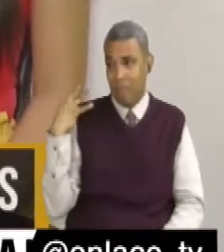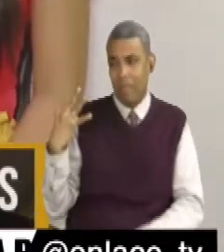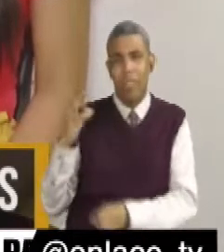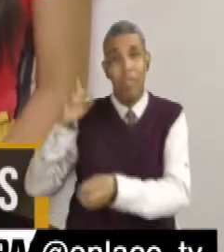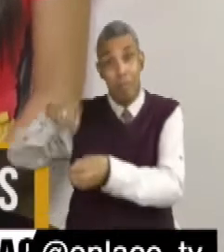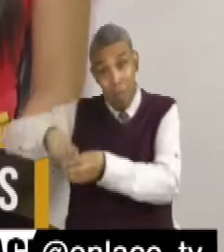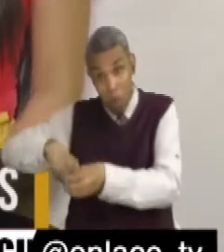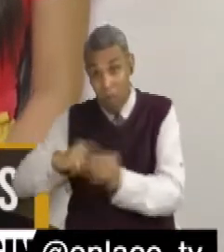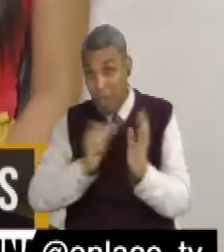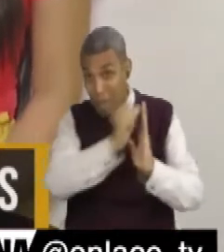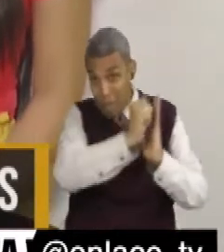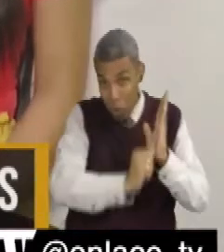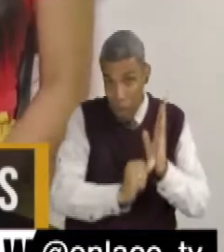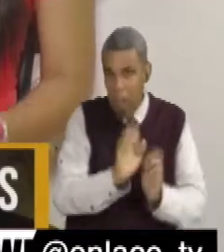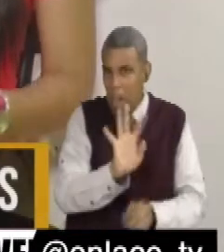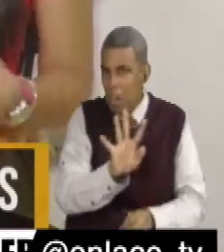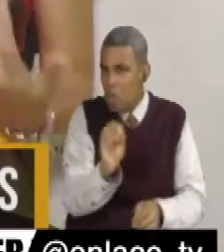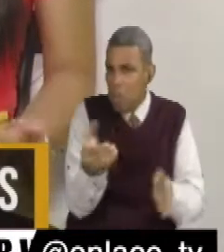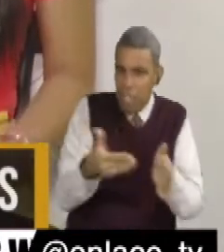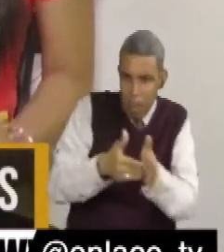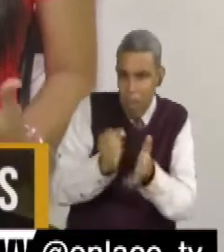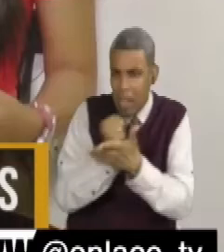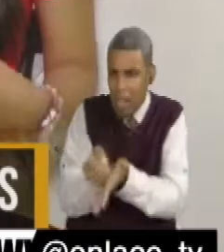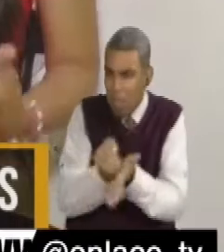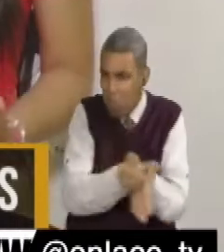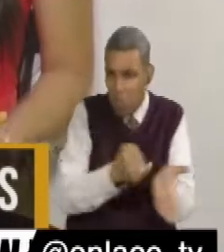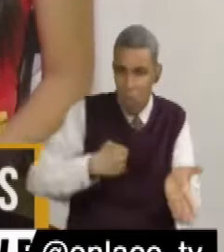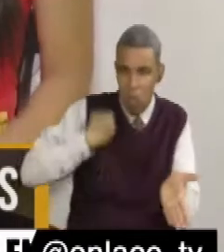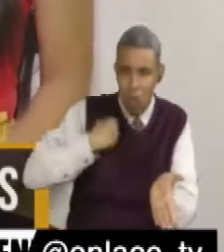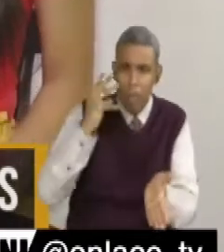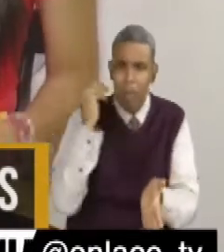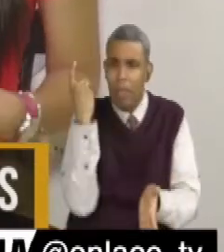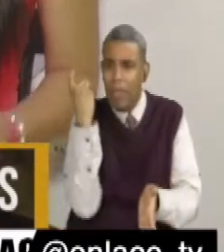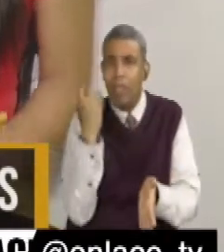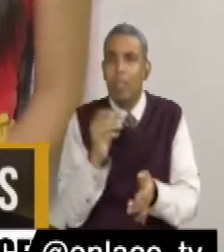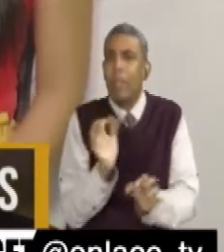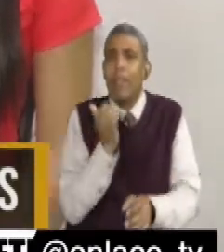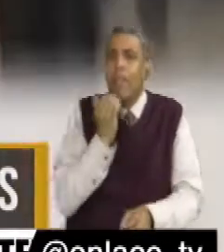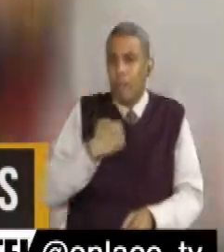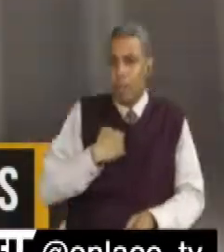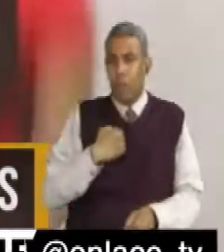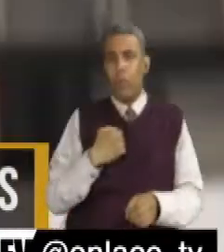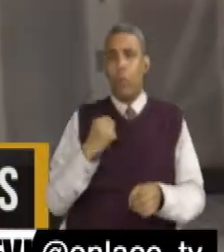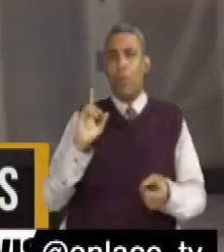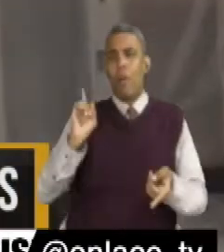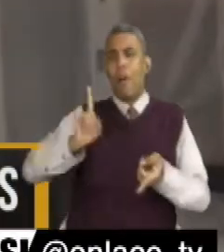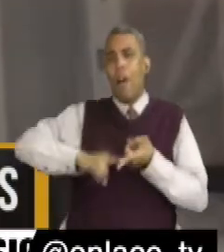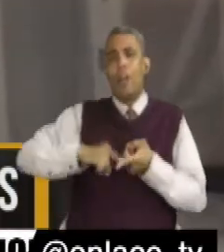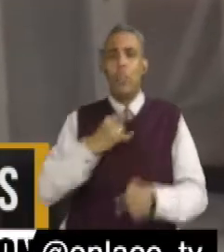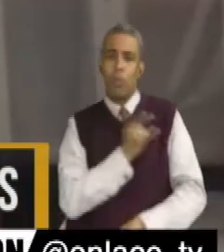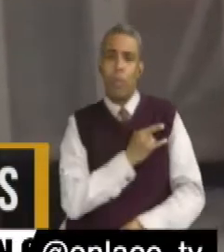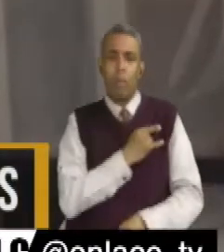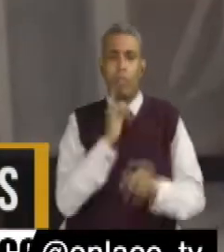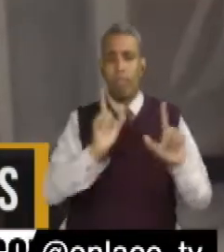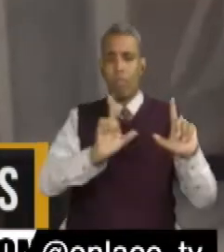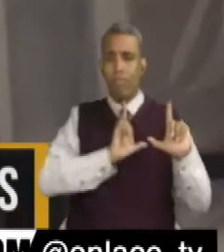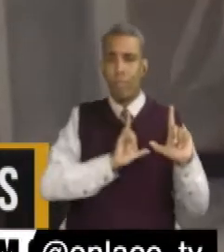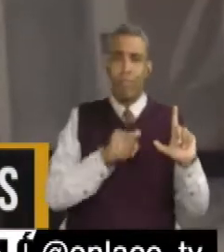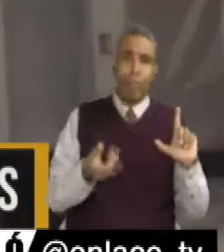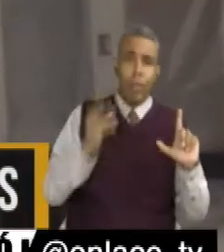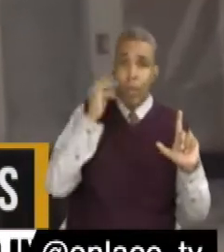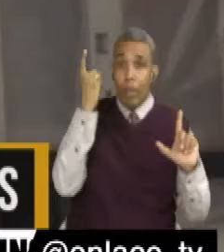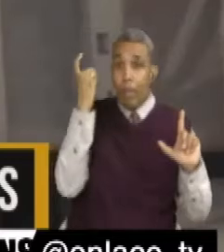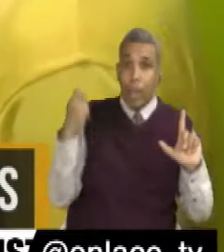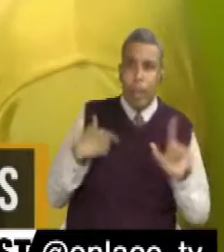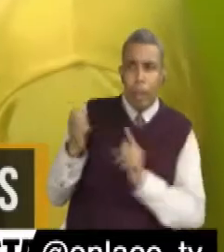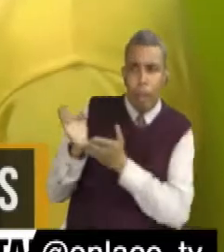primer programa de 40.000 empleos, porque tú te gradúas y no sabes cómo qué vas a hacer. Entonces, pues ellos le han dado la oportunidad a tres chicos, dos